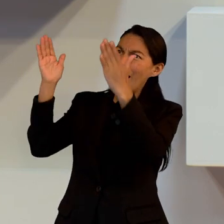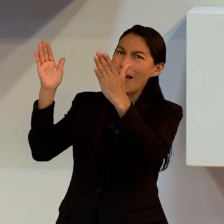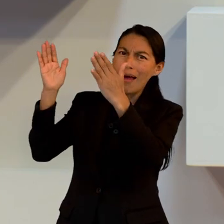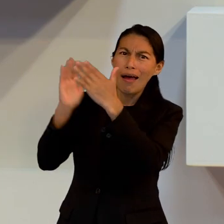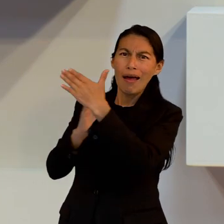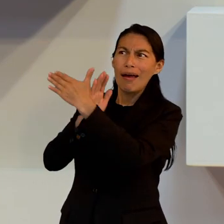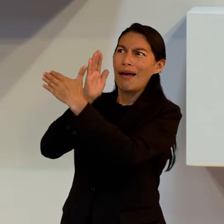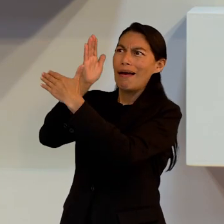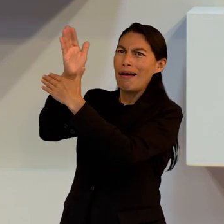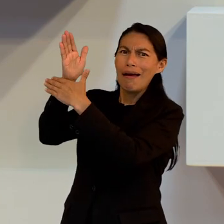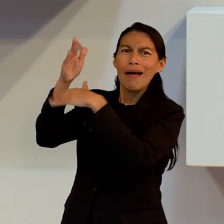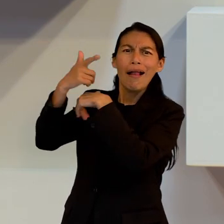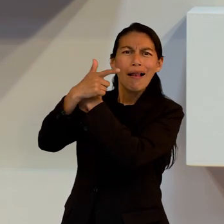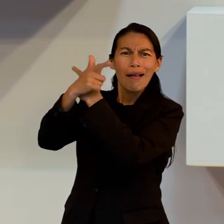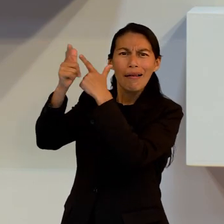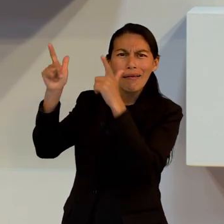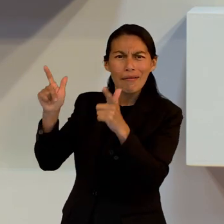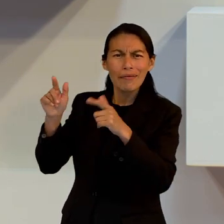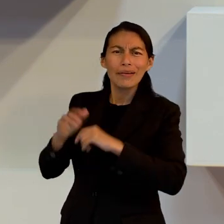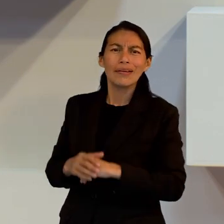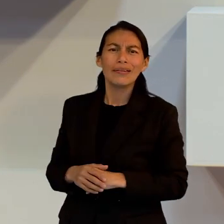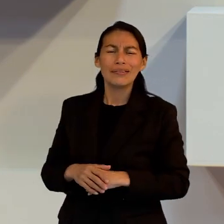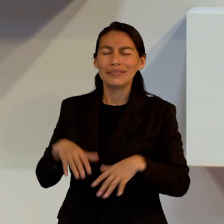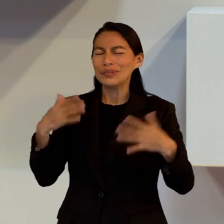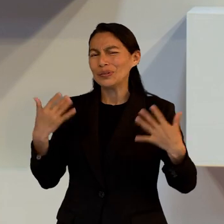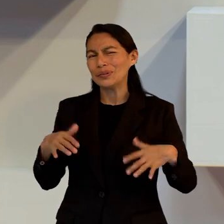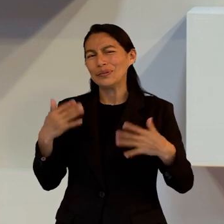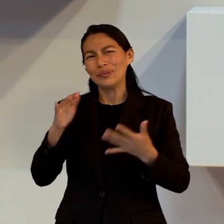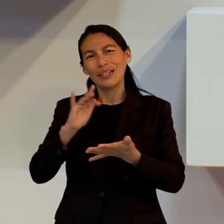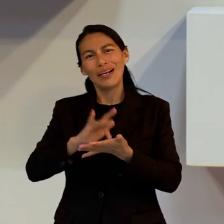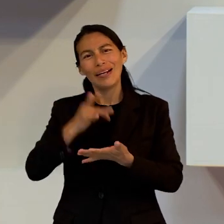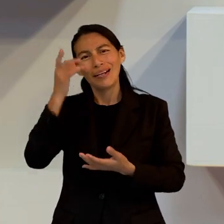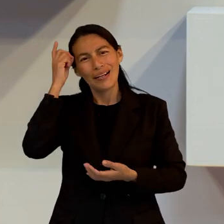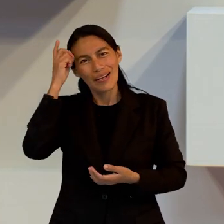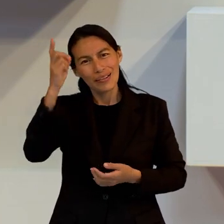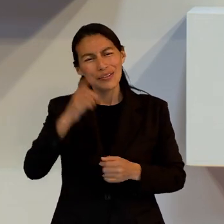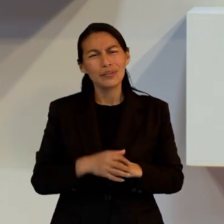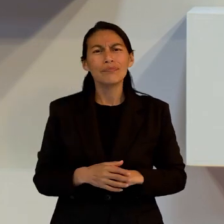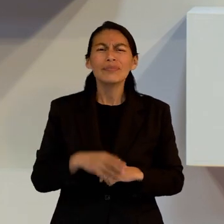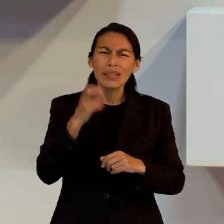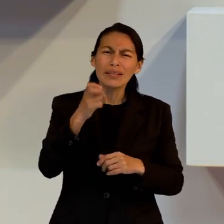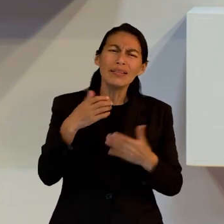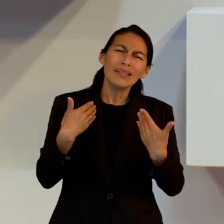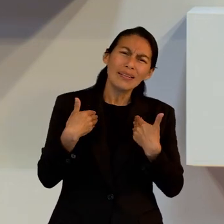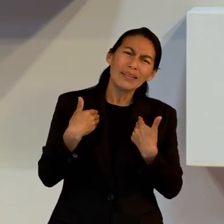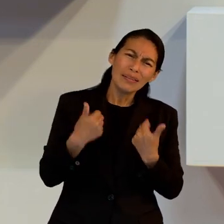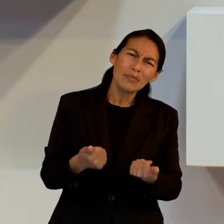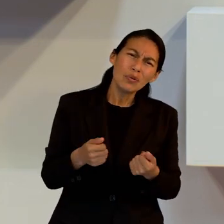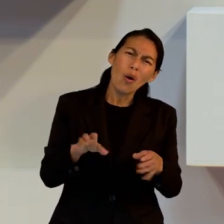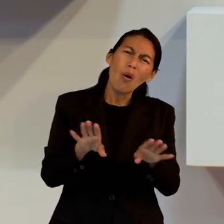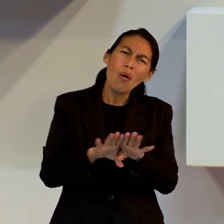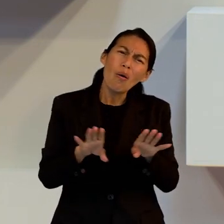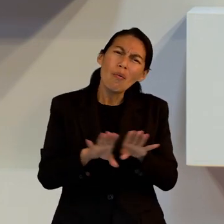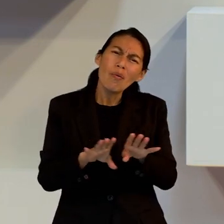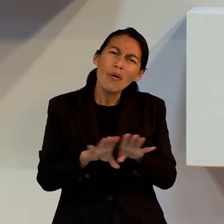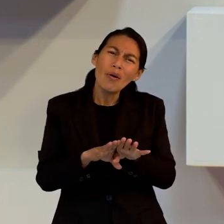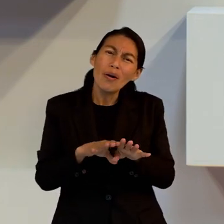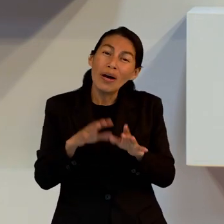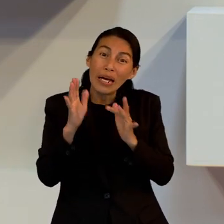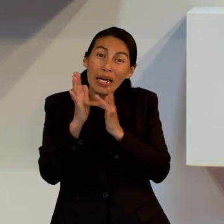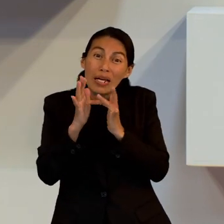el camino el camino a través del velo por la tipología del velo nosotros podemos ver